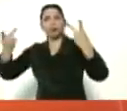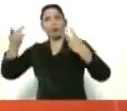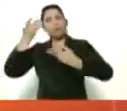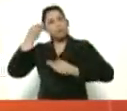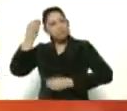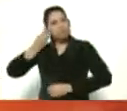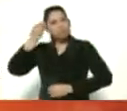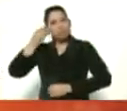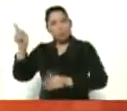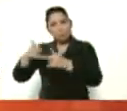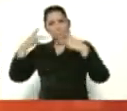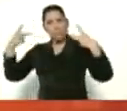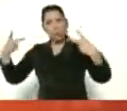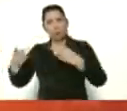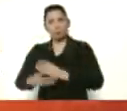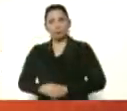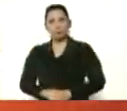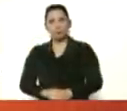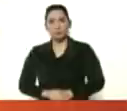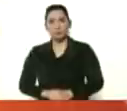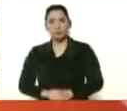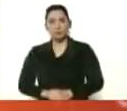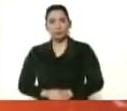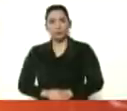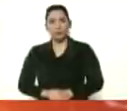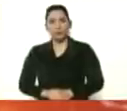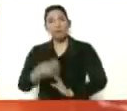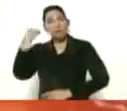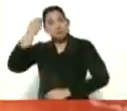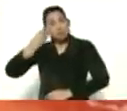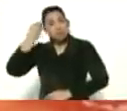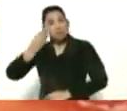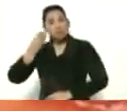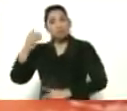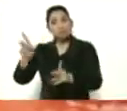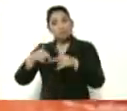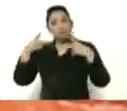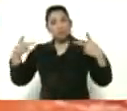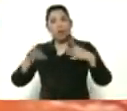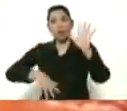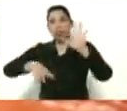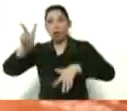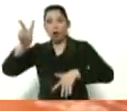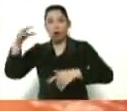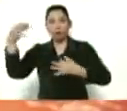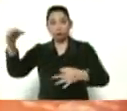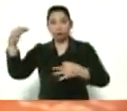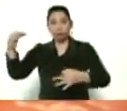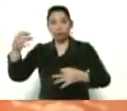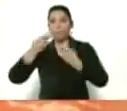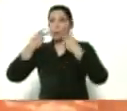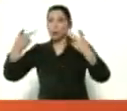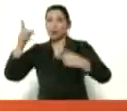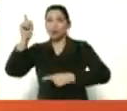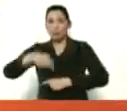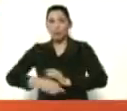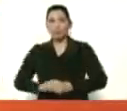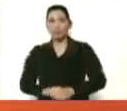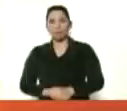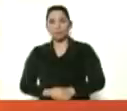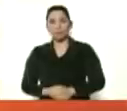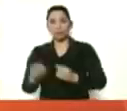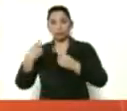que el periódico La Jornada, creo que Página 12, lo va a publicar Le Monde